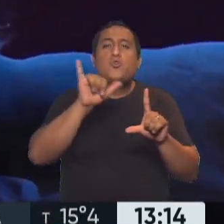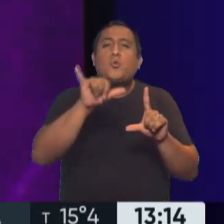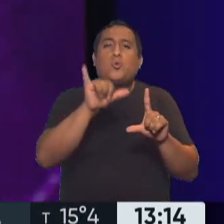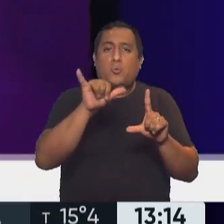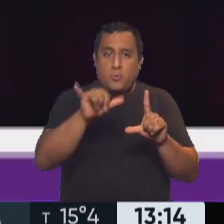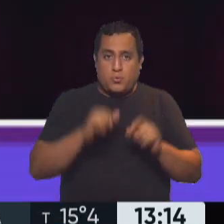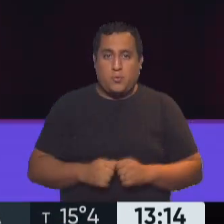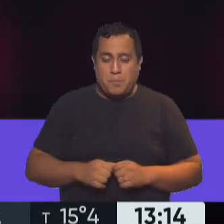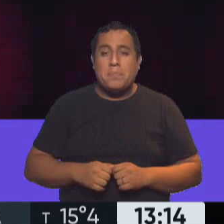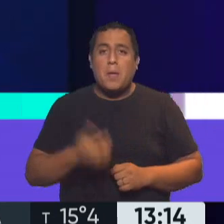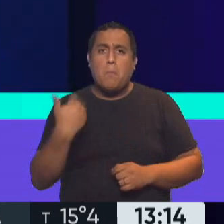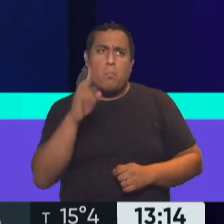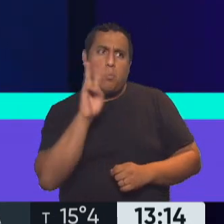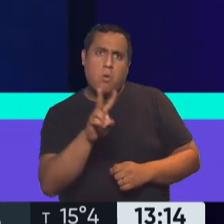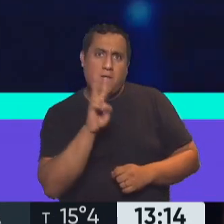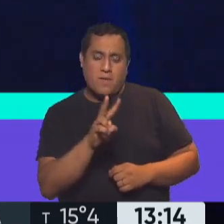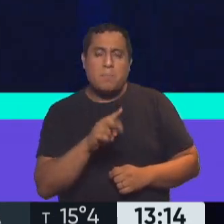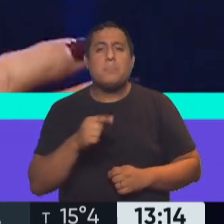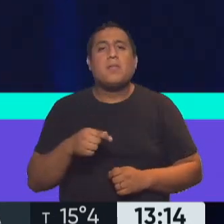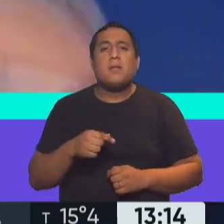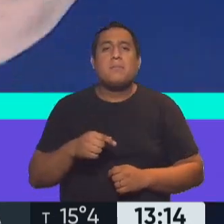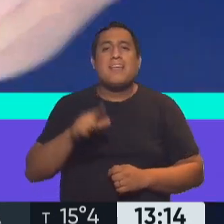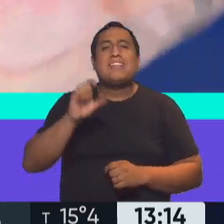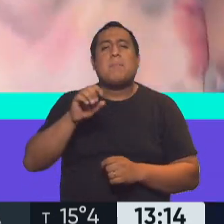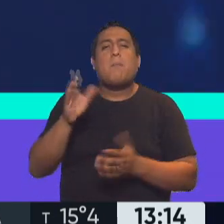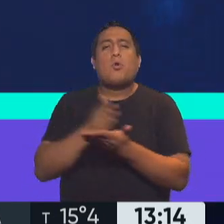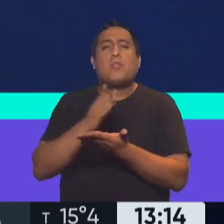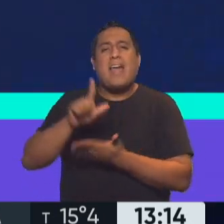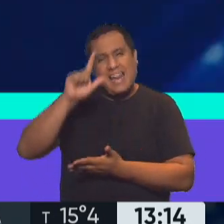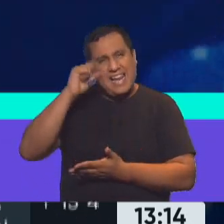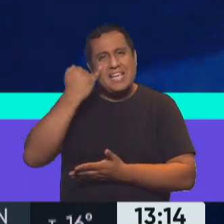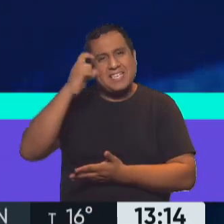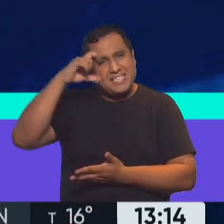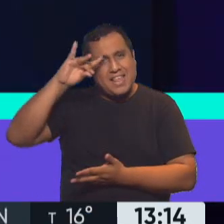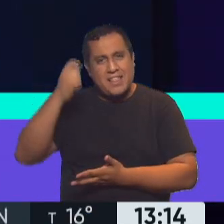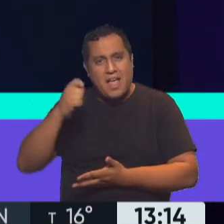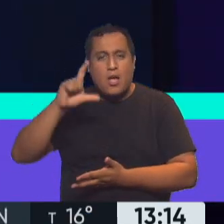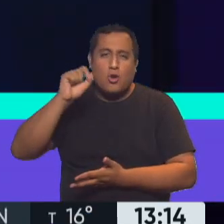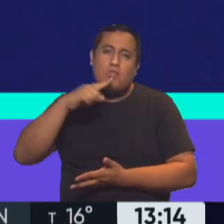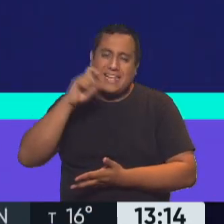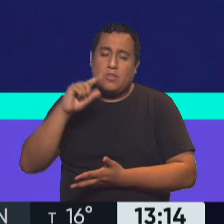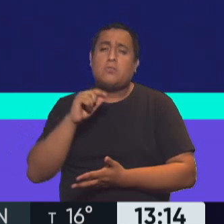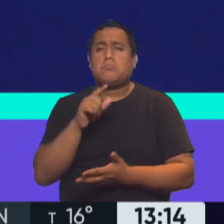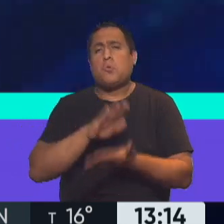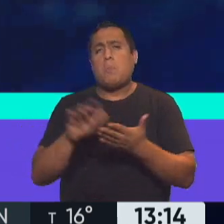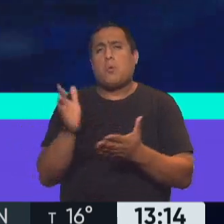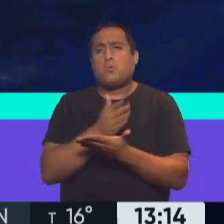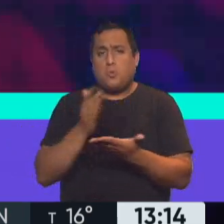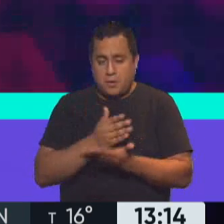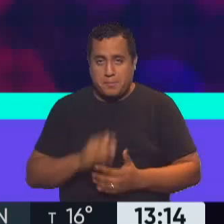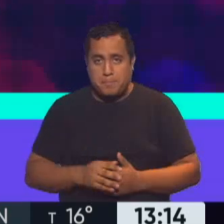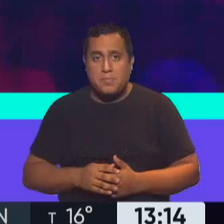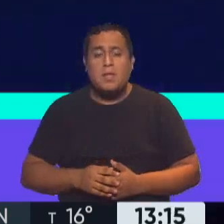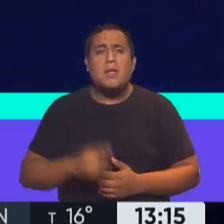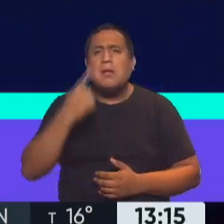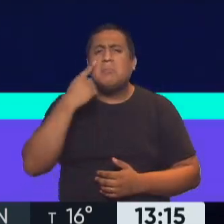de Leyenda Contenidos. Es una productora, Leyenda Contenidos, una nueva productora que tiene la idea de mirar el mundo a través de un tercer ojo. Bueno, ¿qué